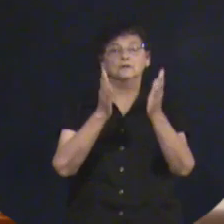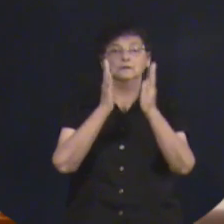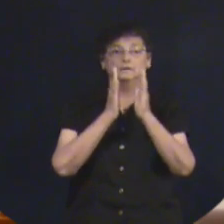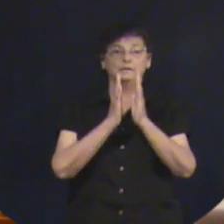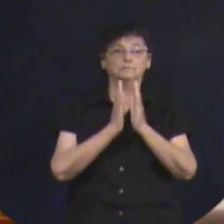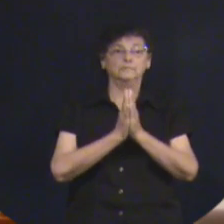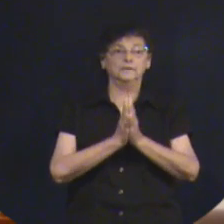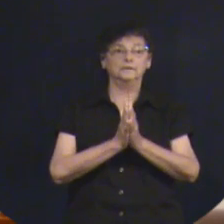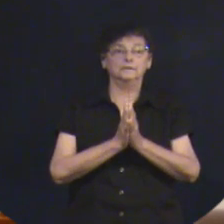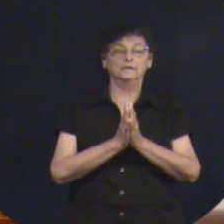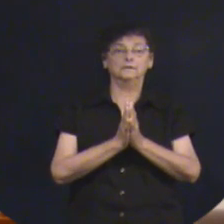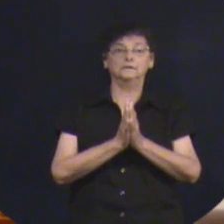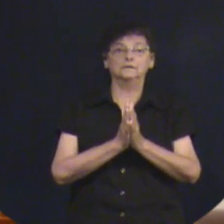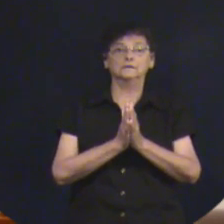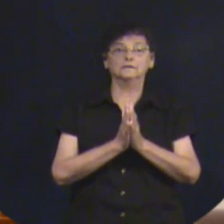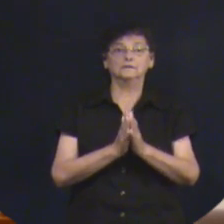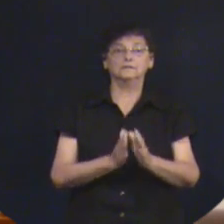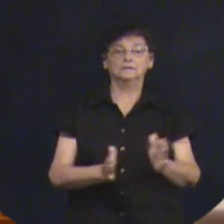alabamos. Amén,